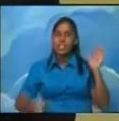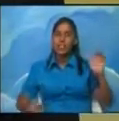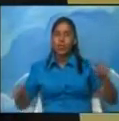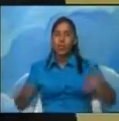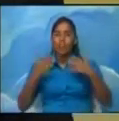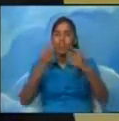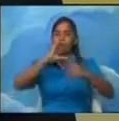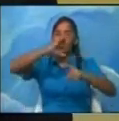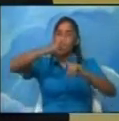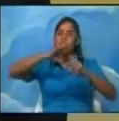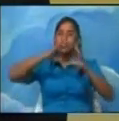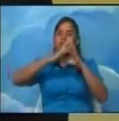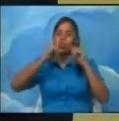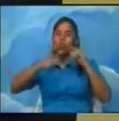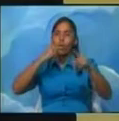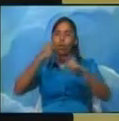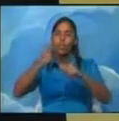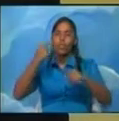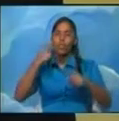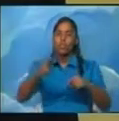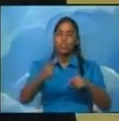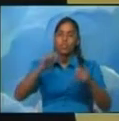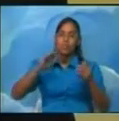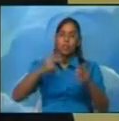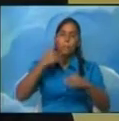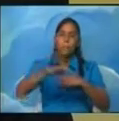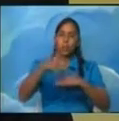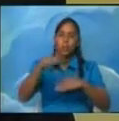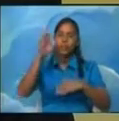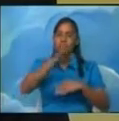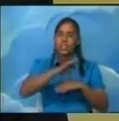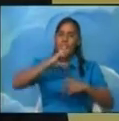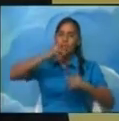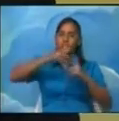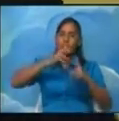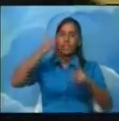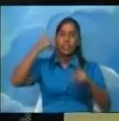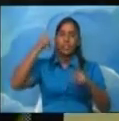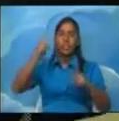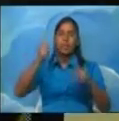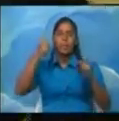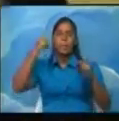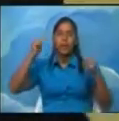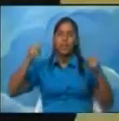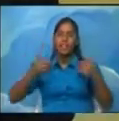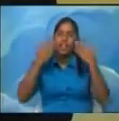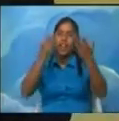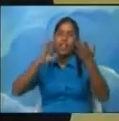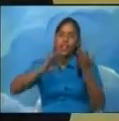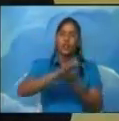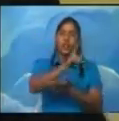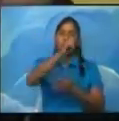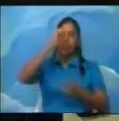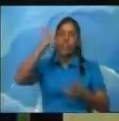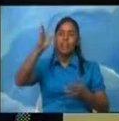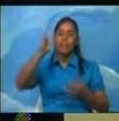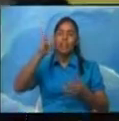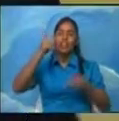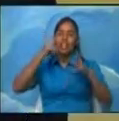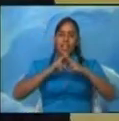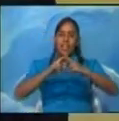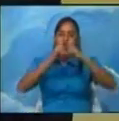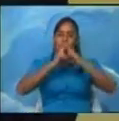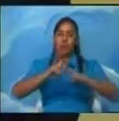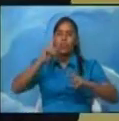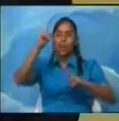los satélites, y todos los días lo decimos: pronto estaremos encaramados en los satélites para darle gloria a Dios y honra